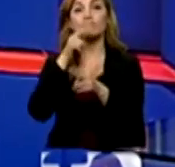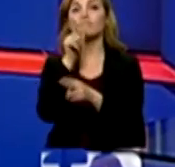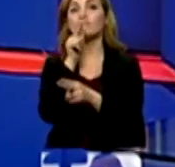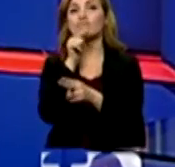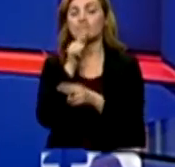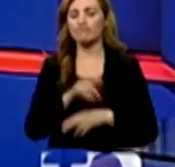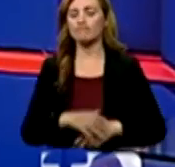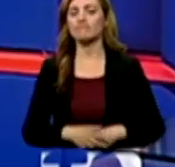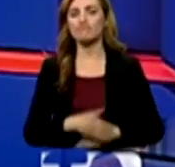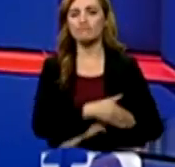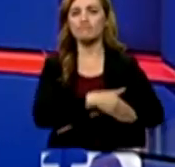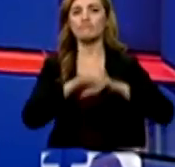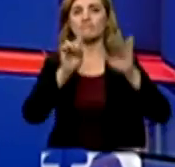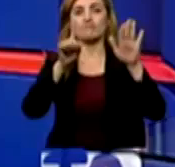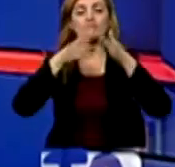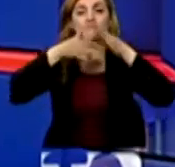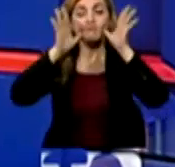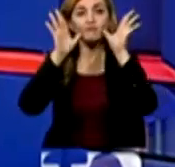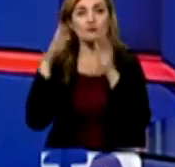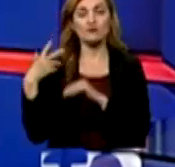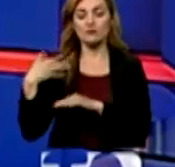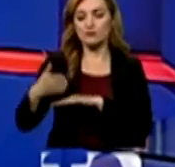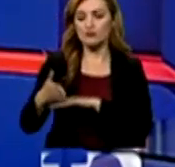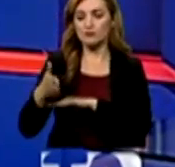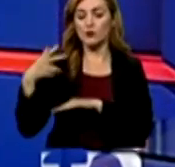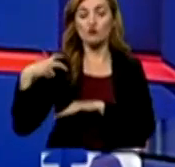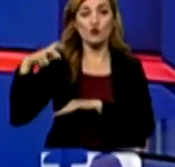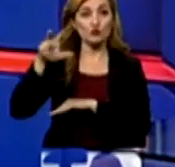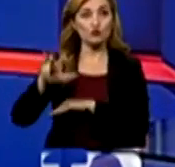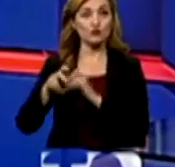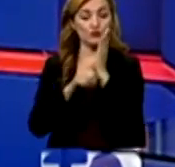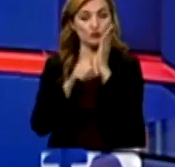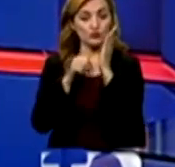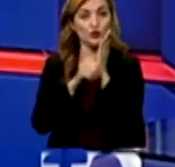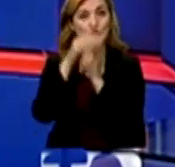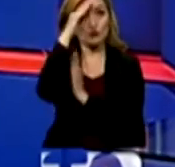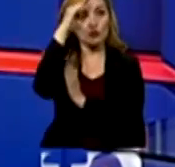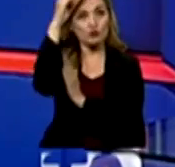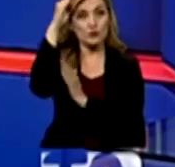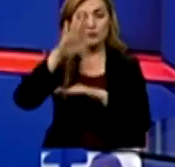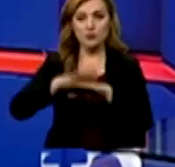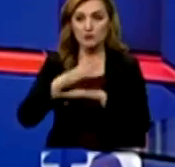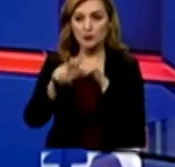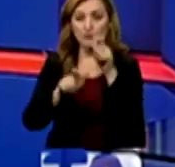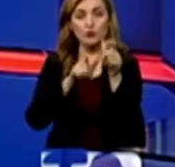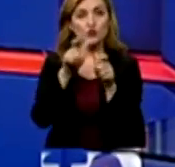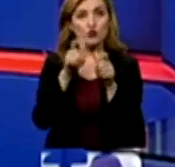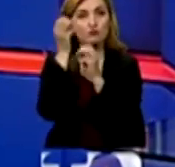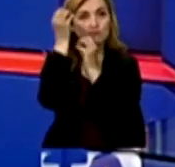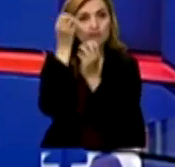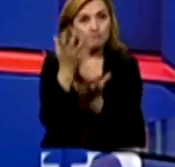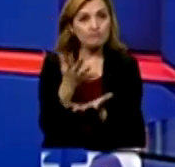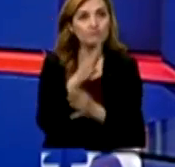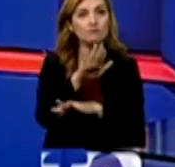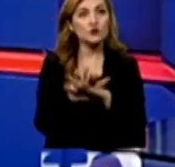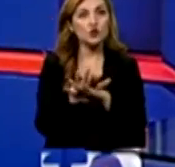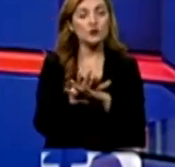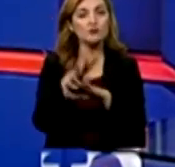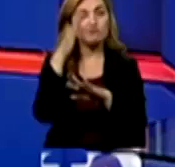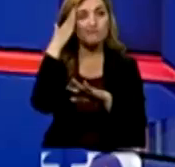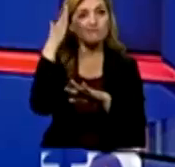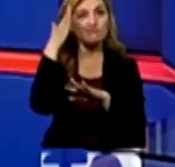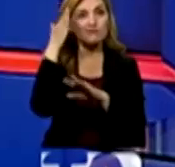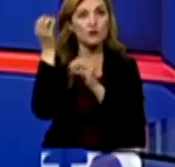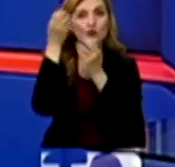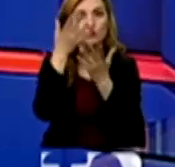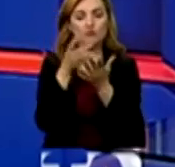el robo en las calles 6 de diciembre y Portugal, por lo que la ministra del Interior hizo un llamado a la ciudadanía para brindar información en caso de conocerla y